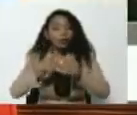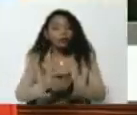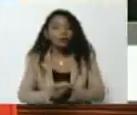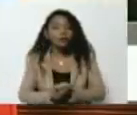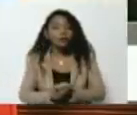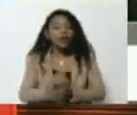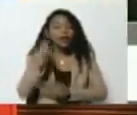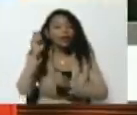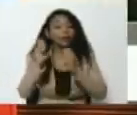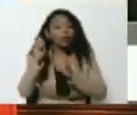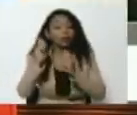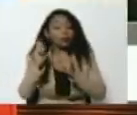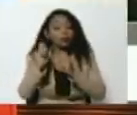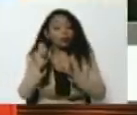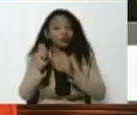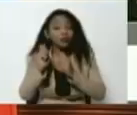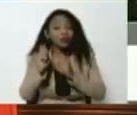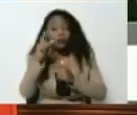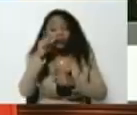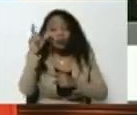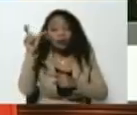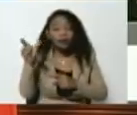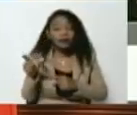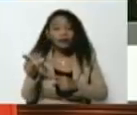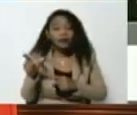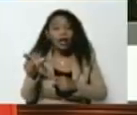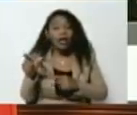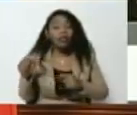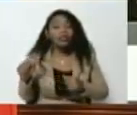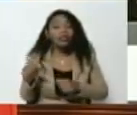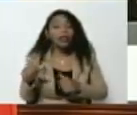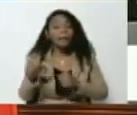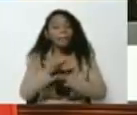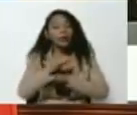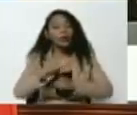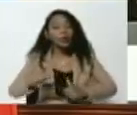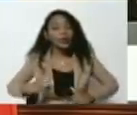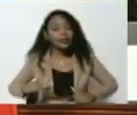El diputado Juan Francisco Escalona, de Portuguesa para el Mundo.